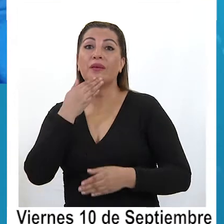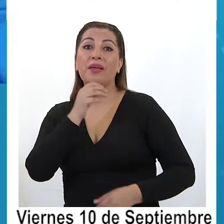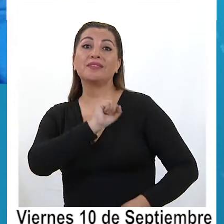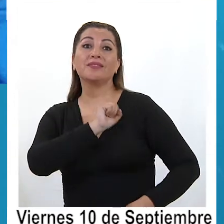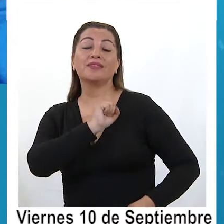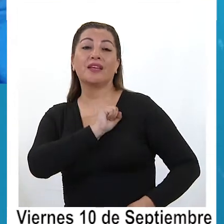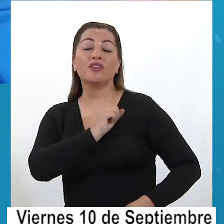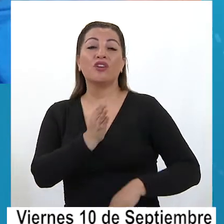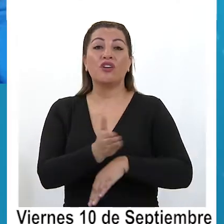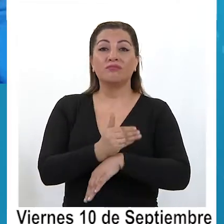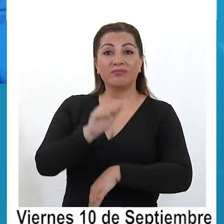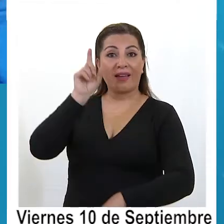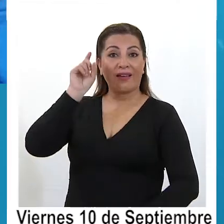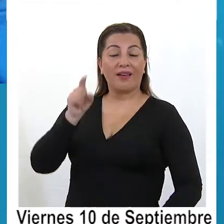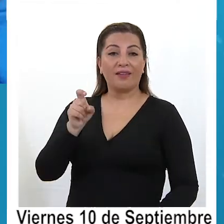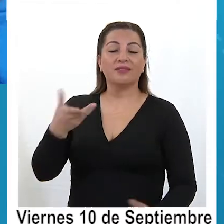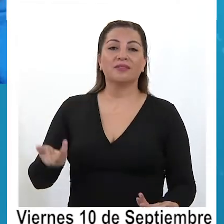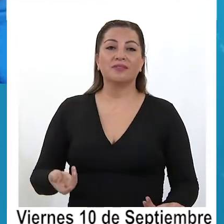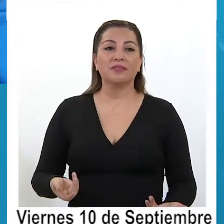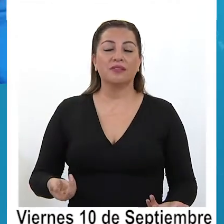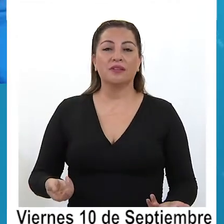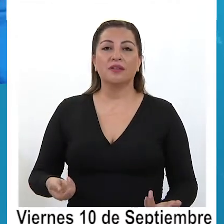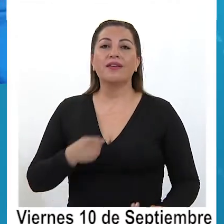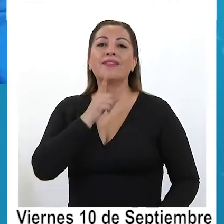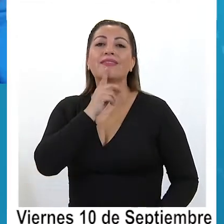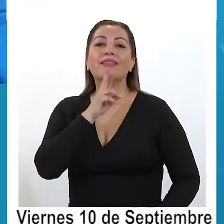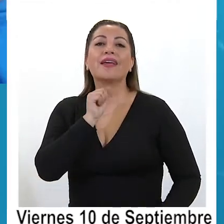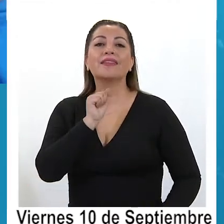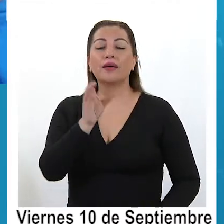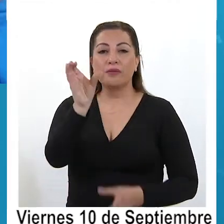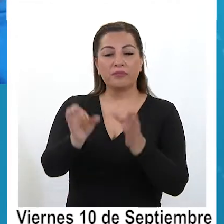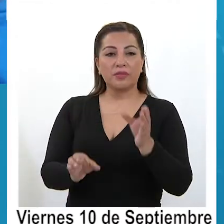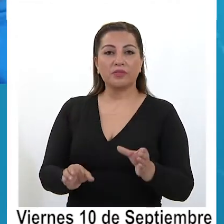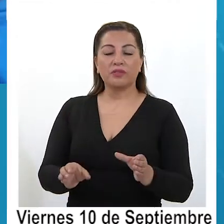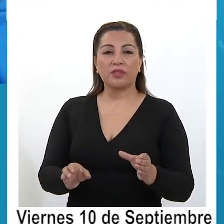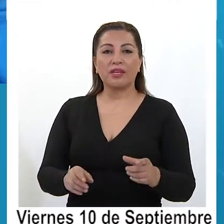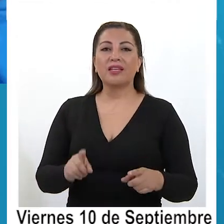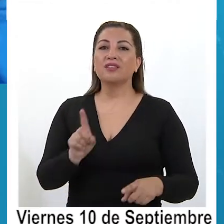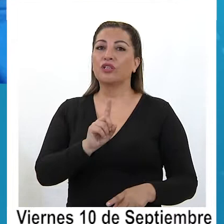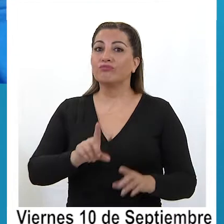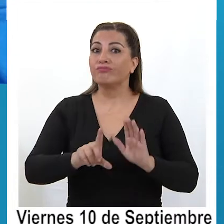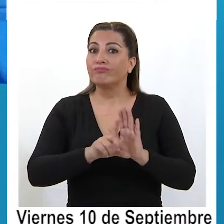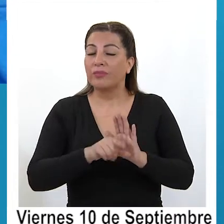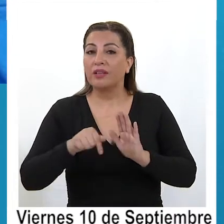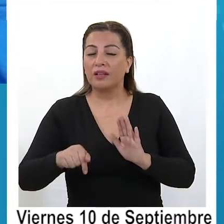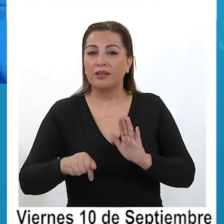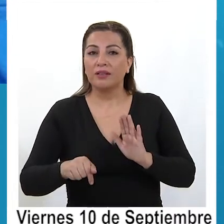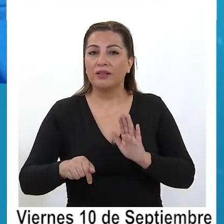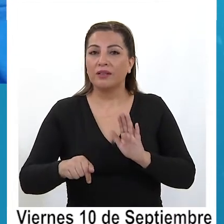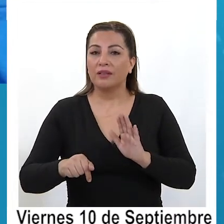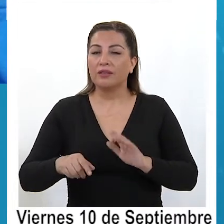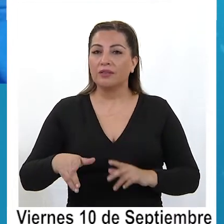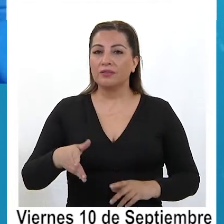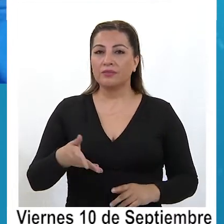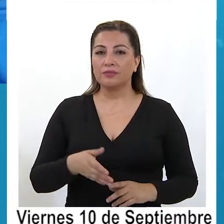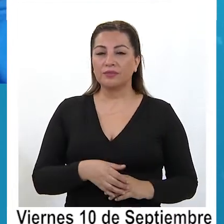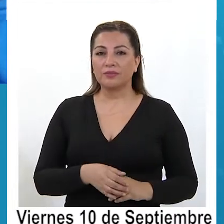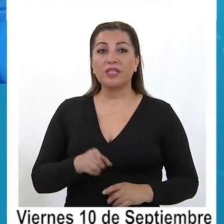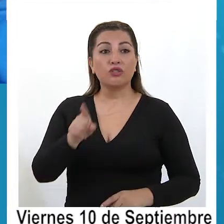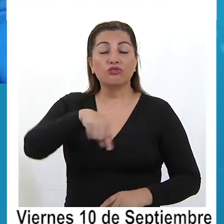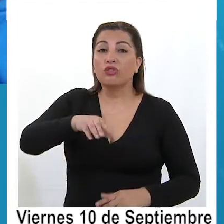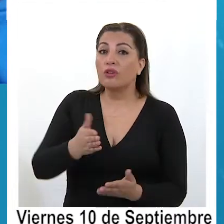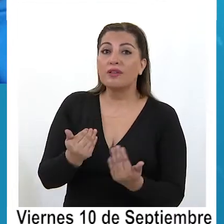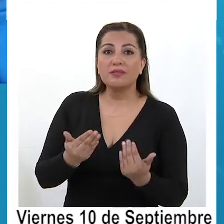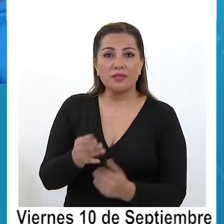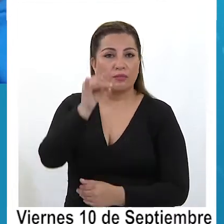en Arica de trata de personas, hemos escatimado que la asociación ilícita en este tipo de delitos es prácticamente